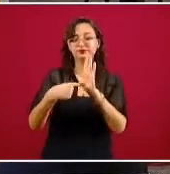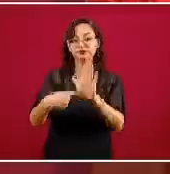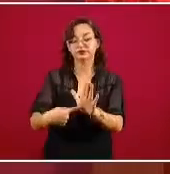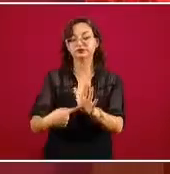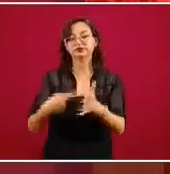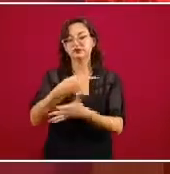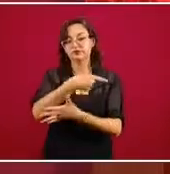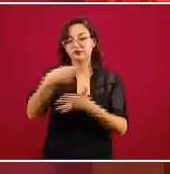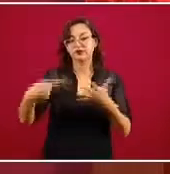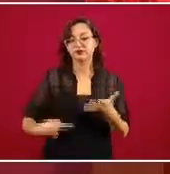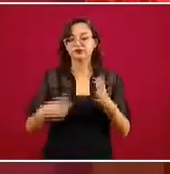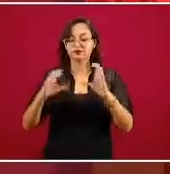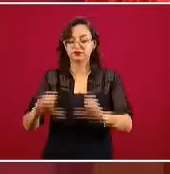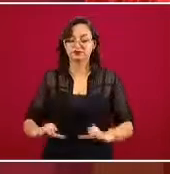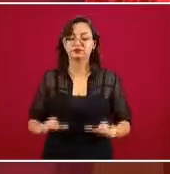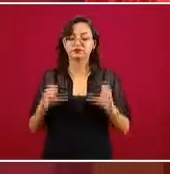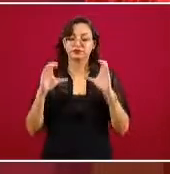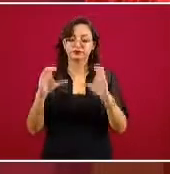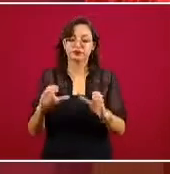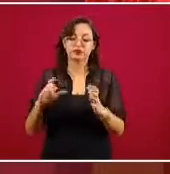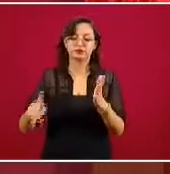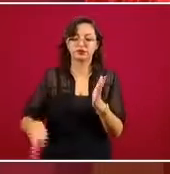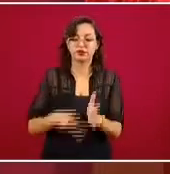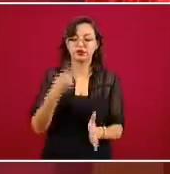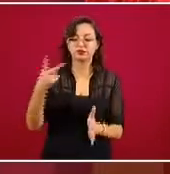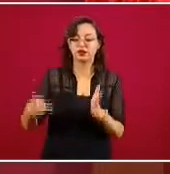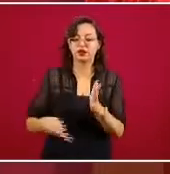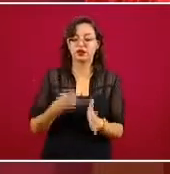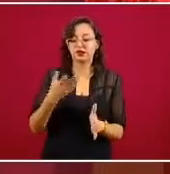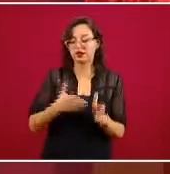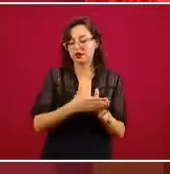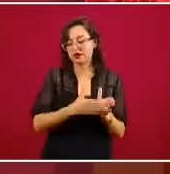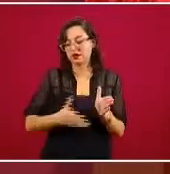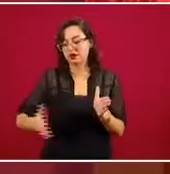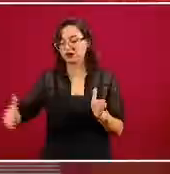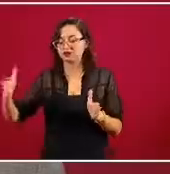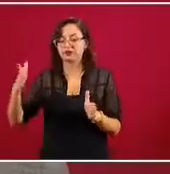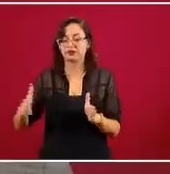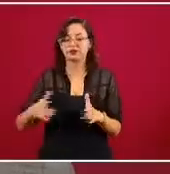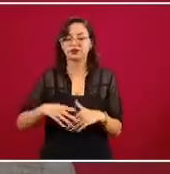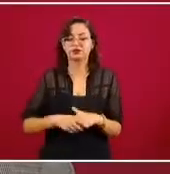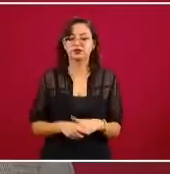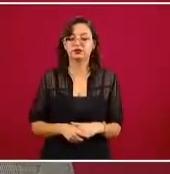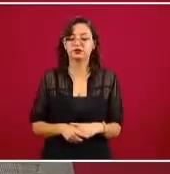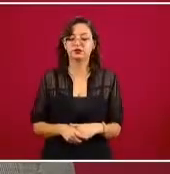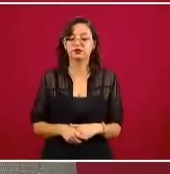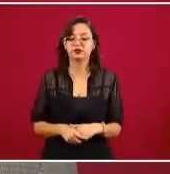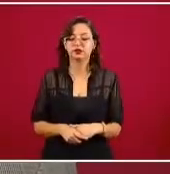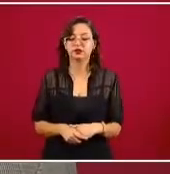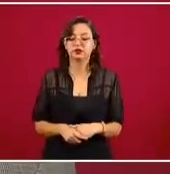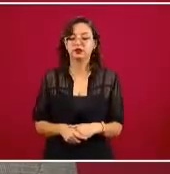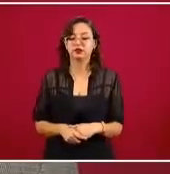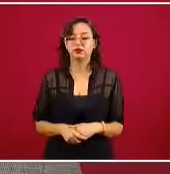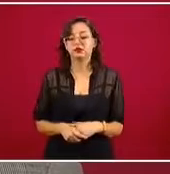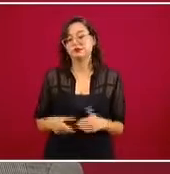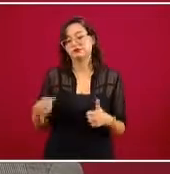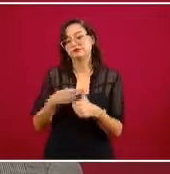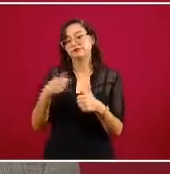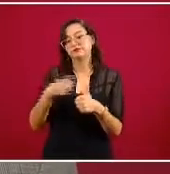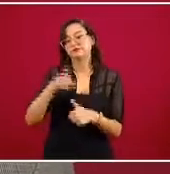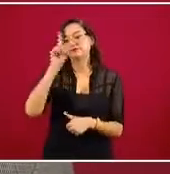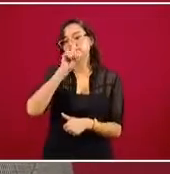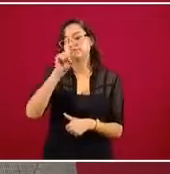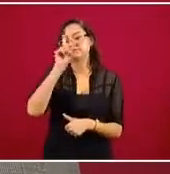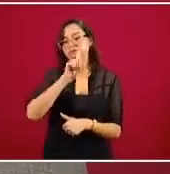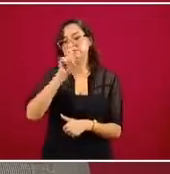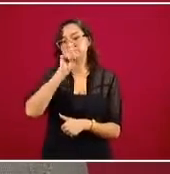y su análisis cuidadoso. Hemos tenido repetidas y prolongadas conversaciones con esta comunidad. Y lo primero que recomiendan